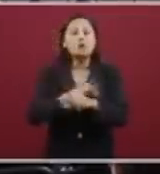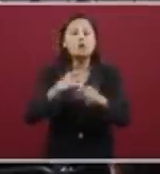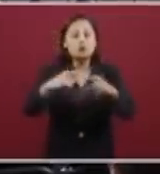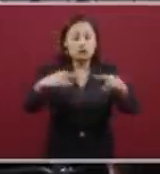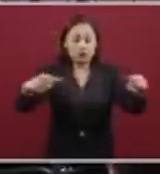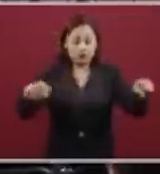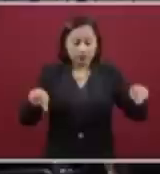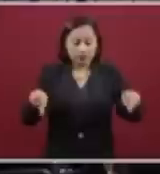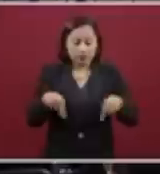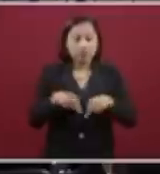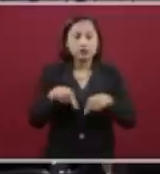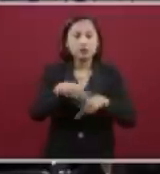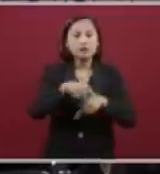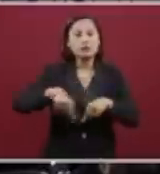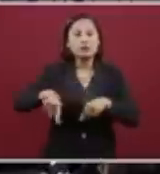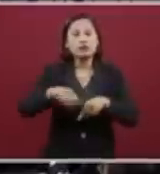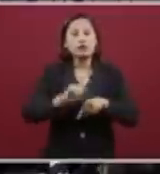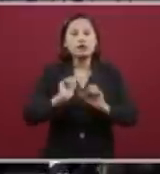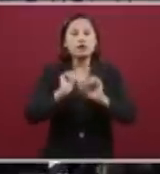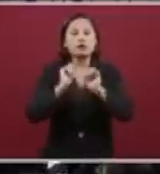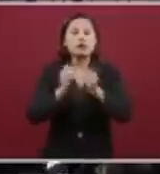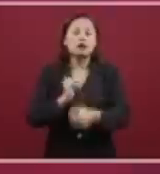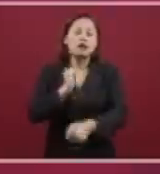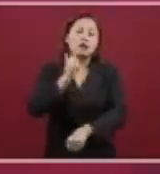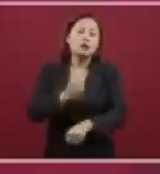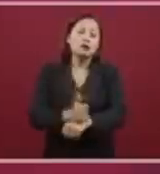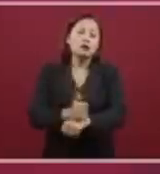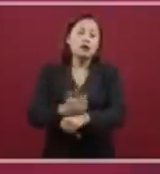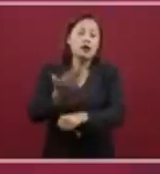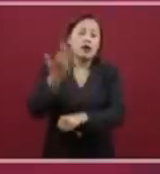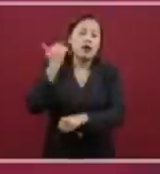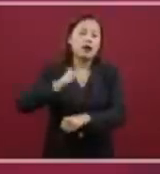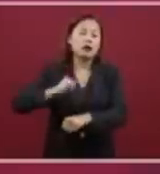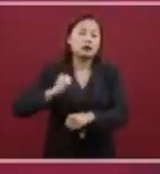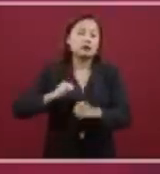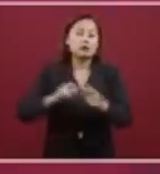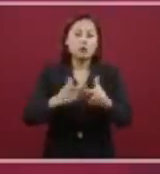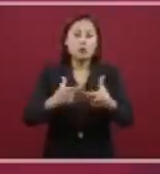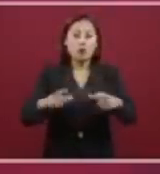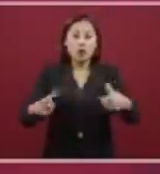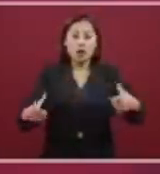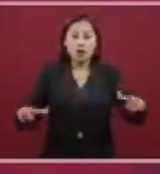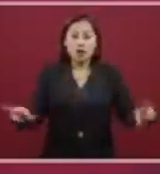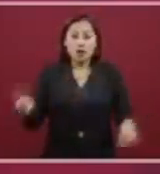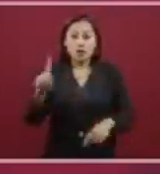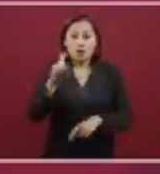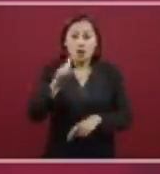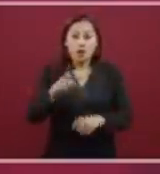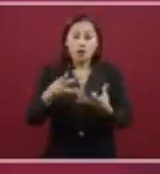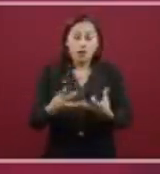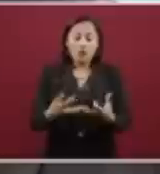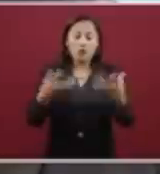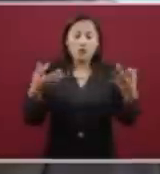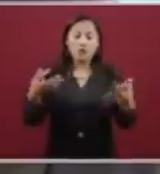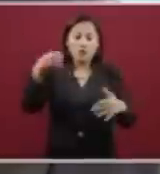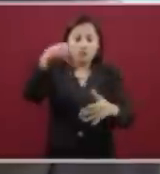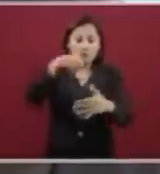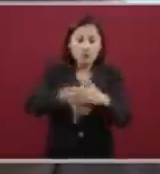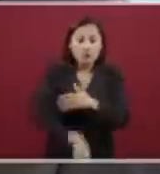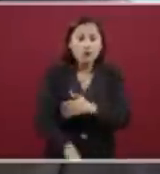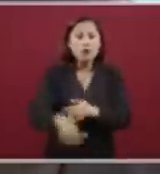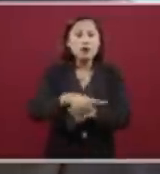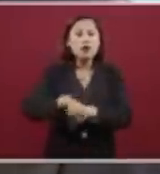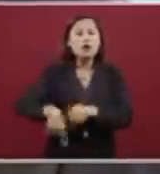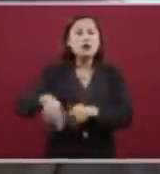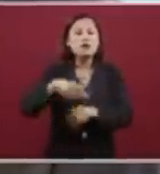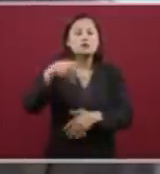sentado sobre lo que fue un antiguo lago con condiciones físicas y químicas en el suelo en subsuelo que pudieran alcanzar